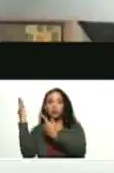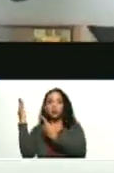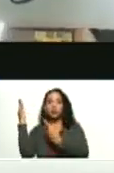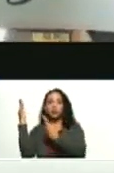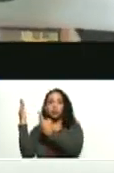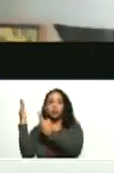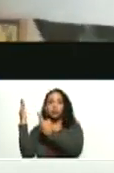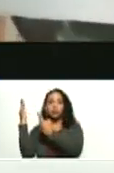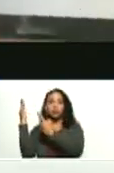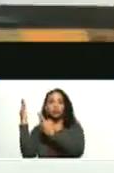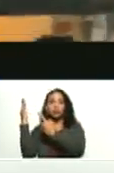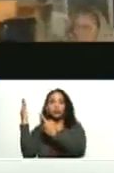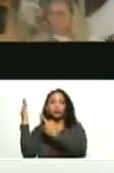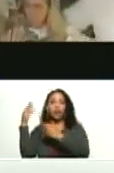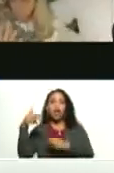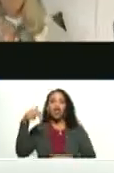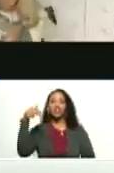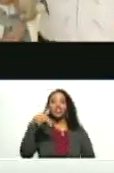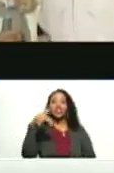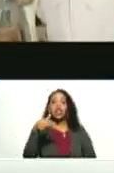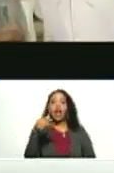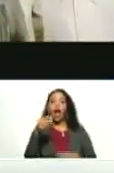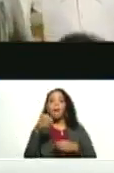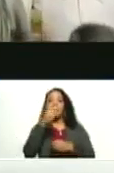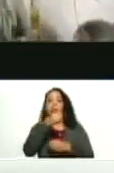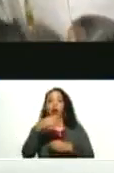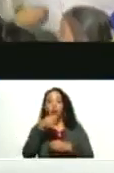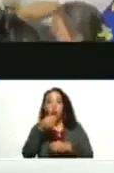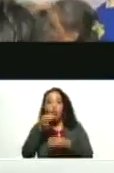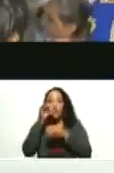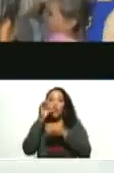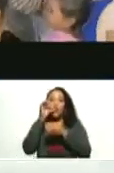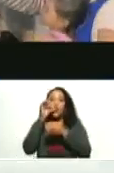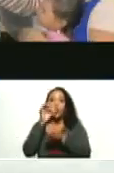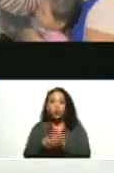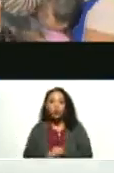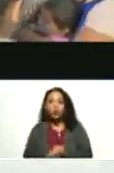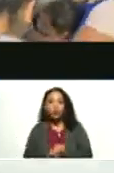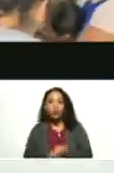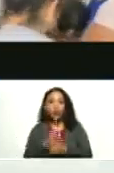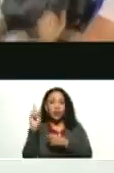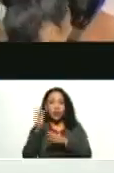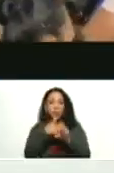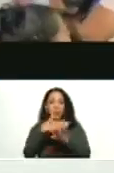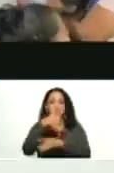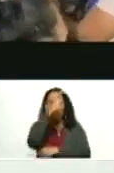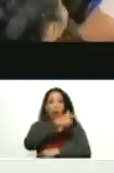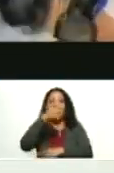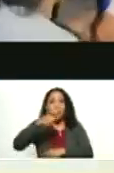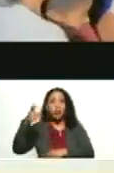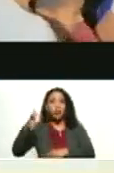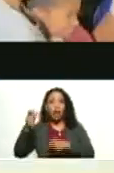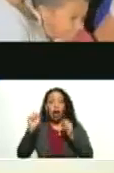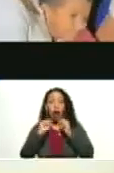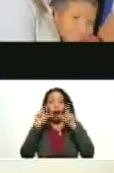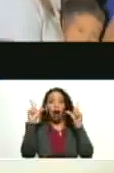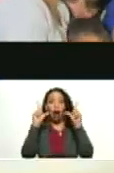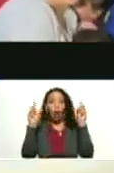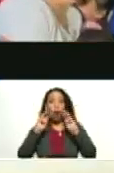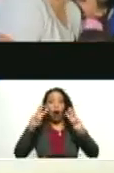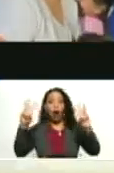andinos, una chicha andina, masato. Compartimos con la gente que estaba allí, quedó sorprendida la